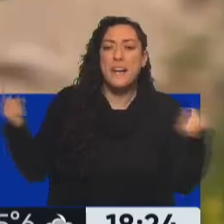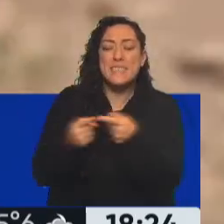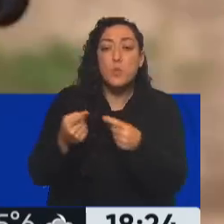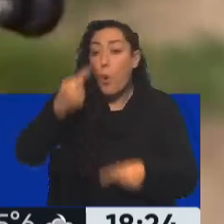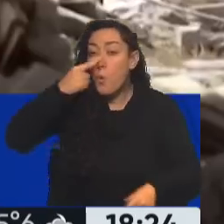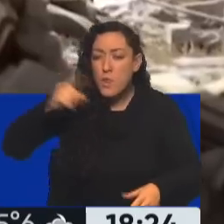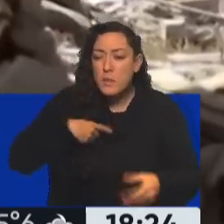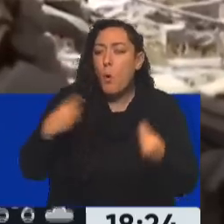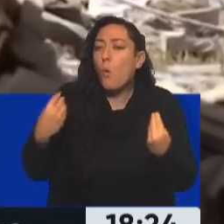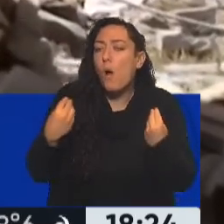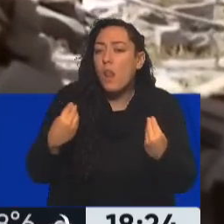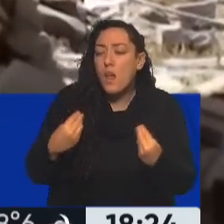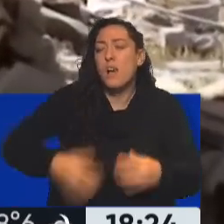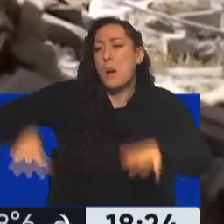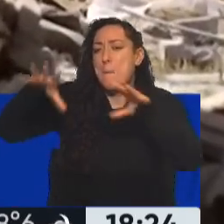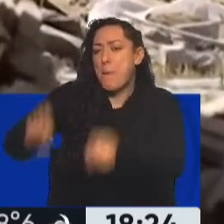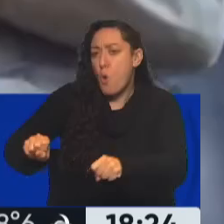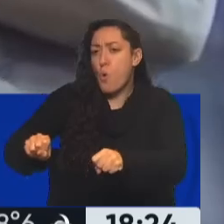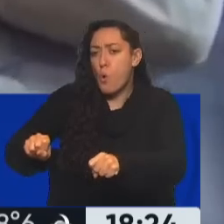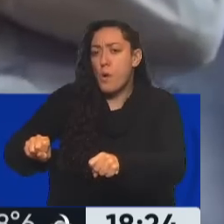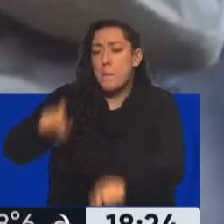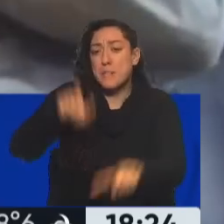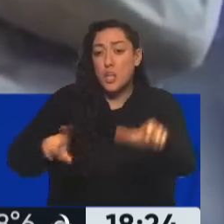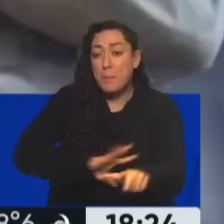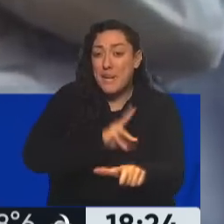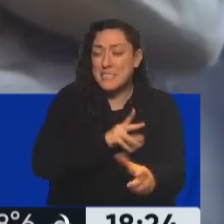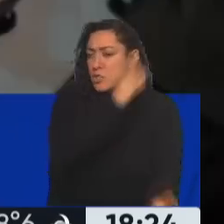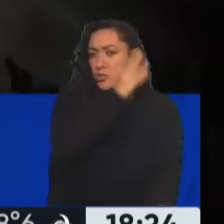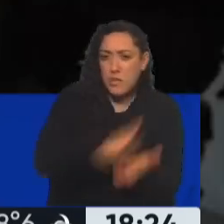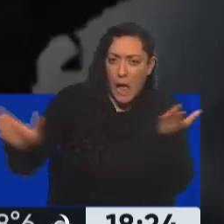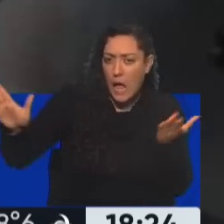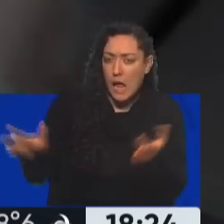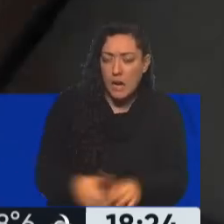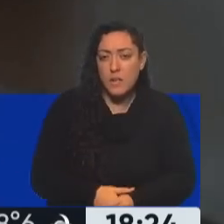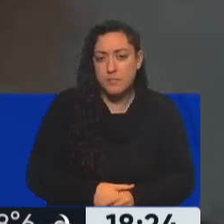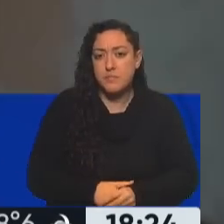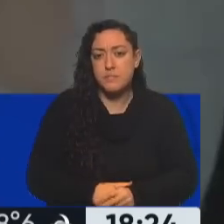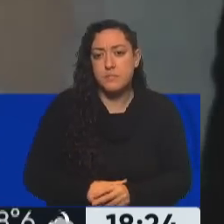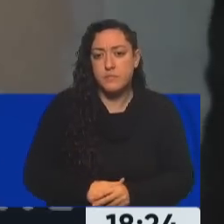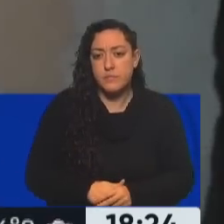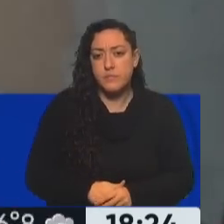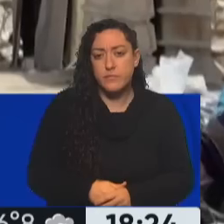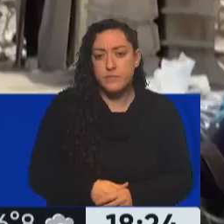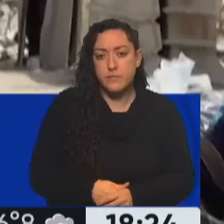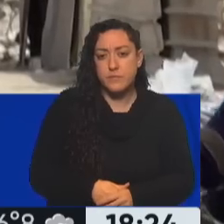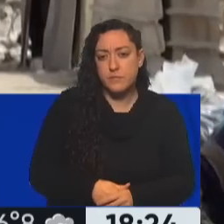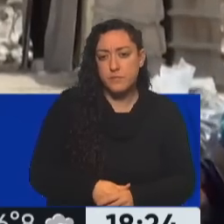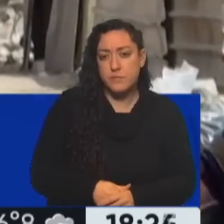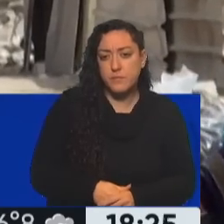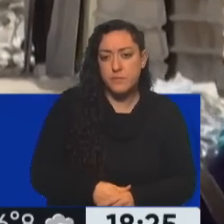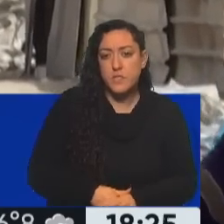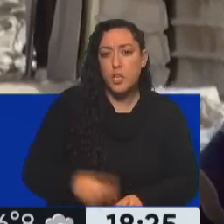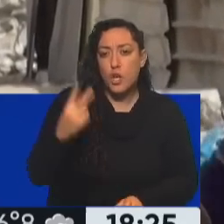final la reocupación del enclave y el eventual desplazamiento de todos sus habitantes a terceros países. Más